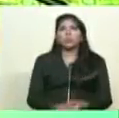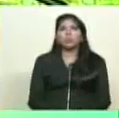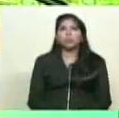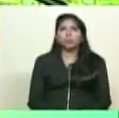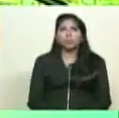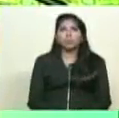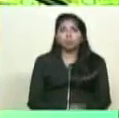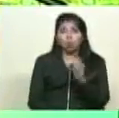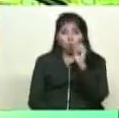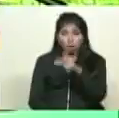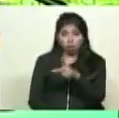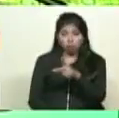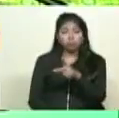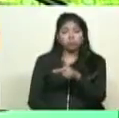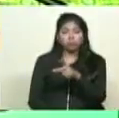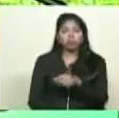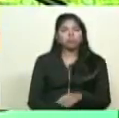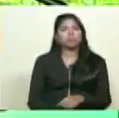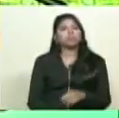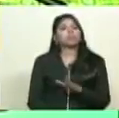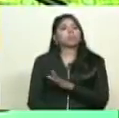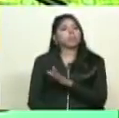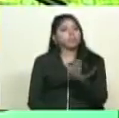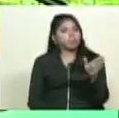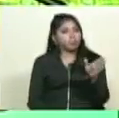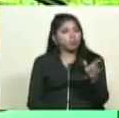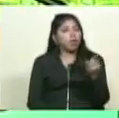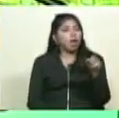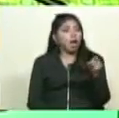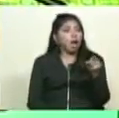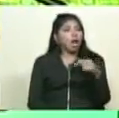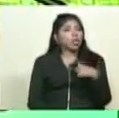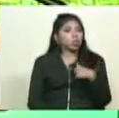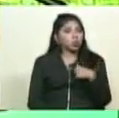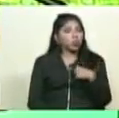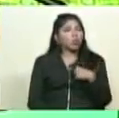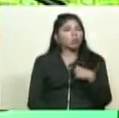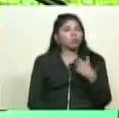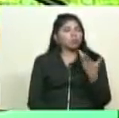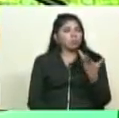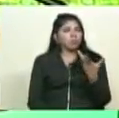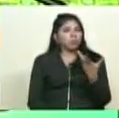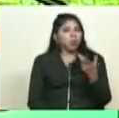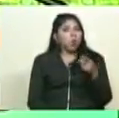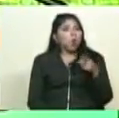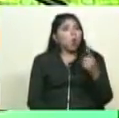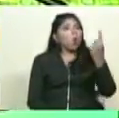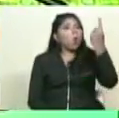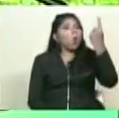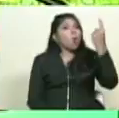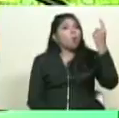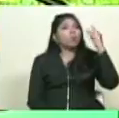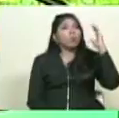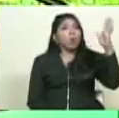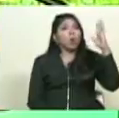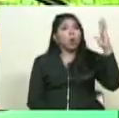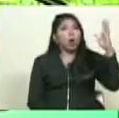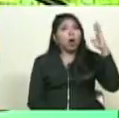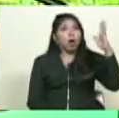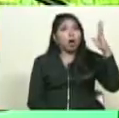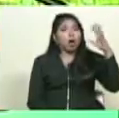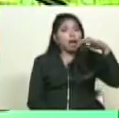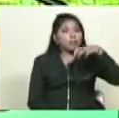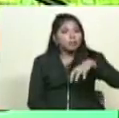¿Ok? Y también yo pido que se haga por lo menos un congreso estadal en